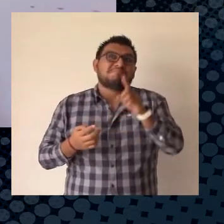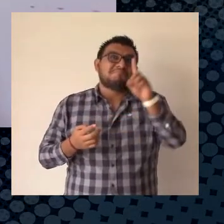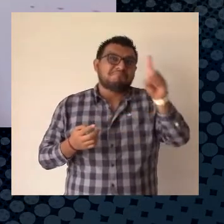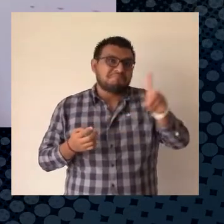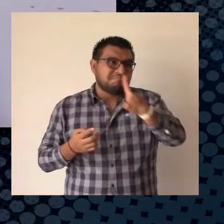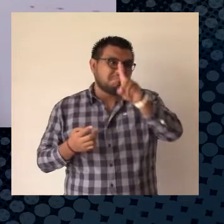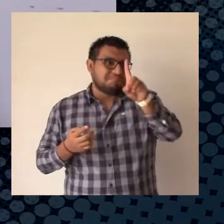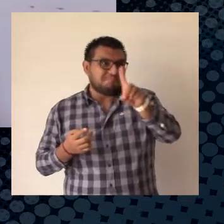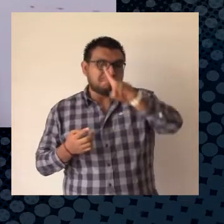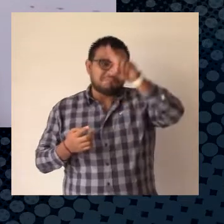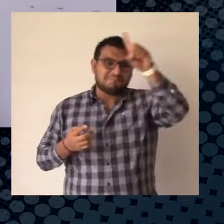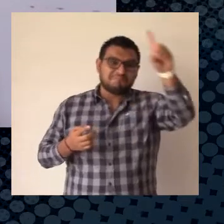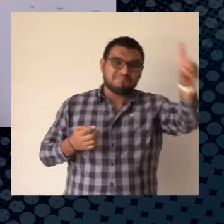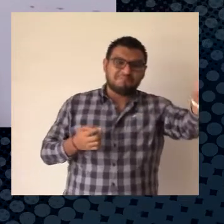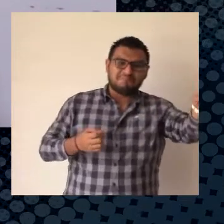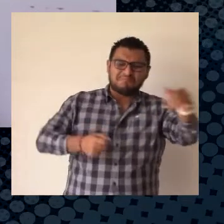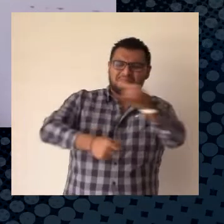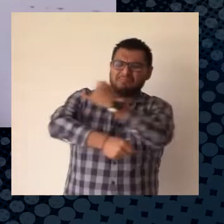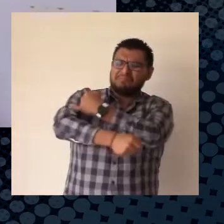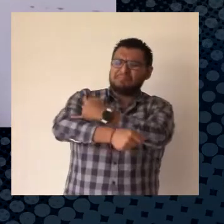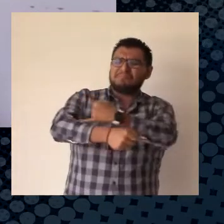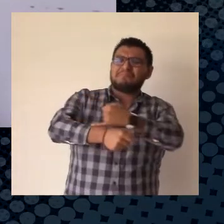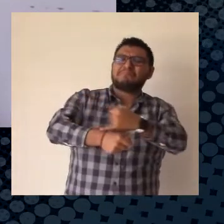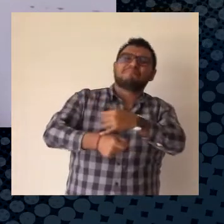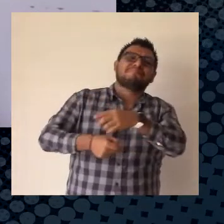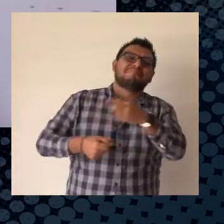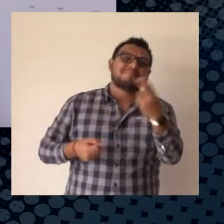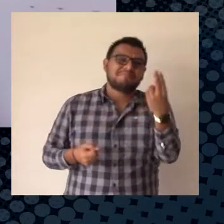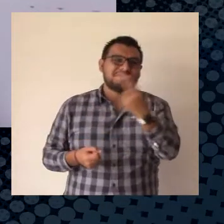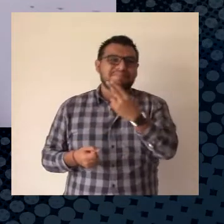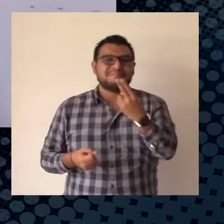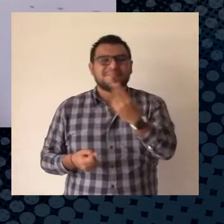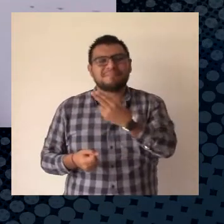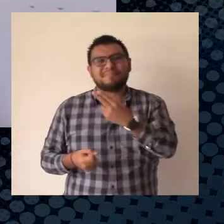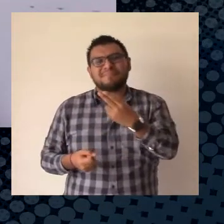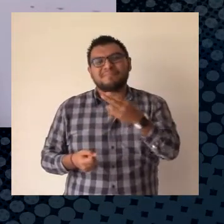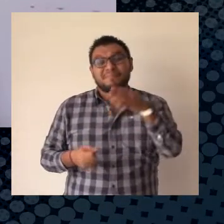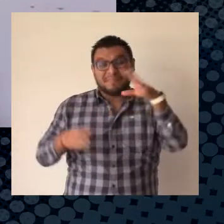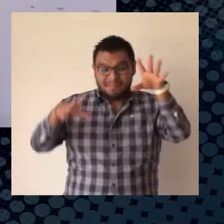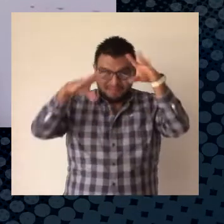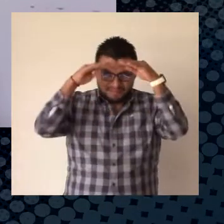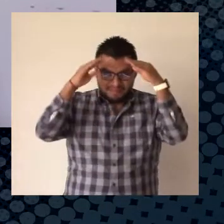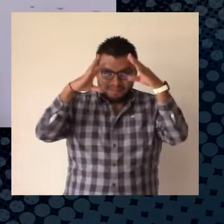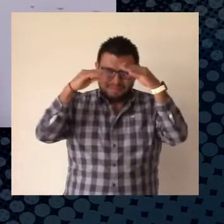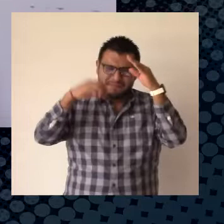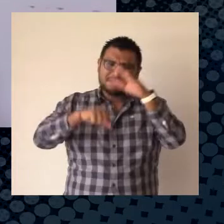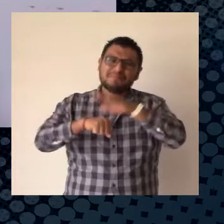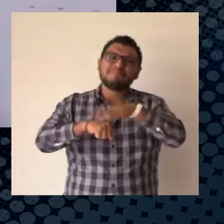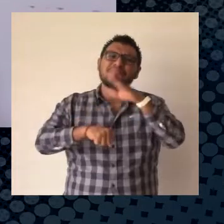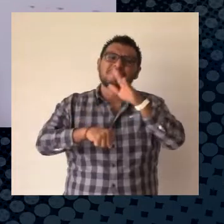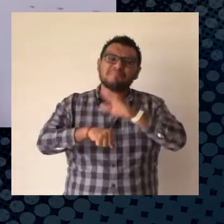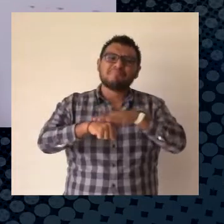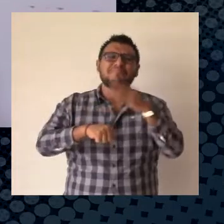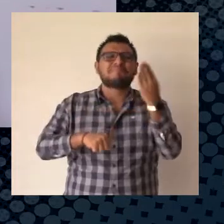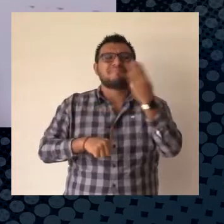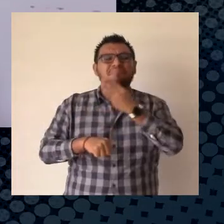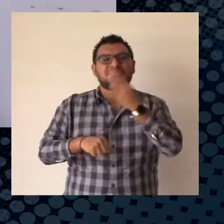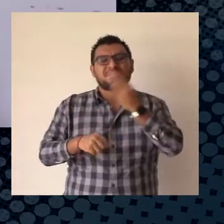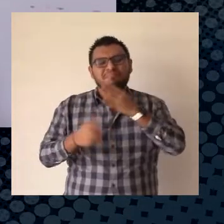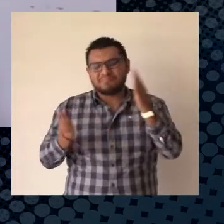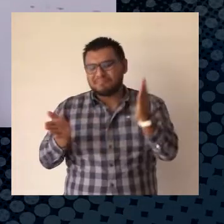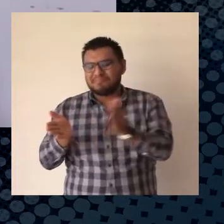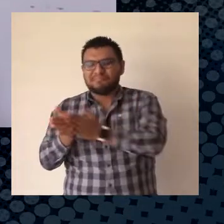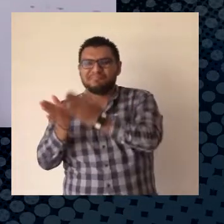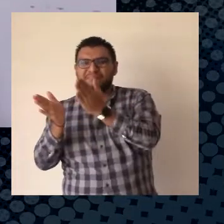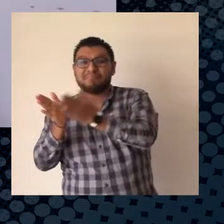muy largo y necesitamos un poquito de la palabra del Señor también que nos edifica, nos